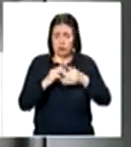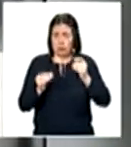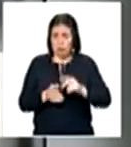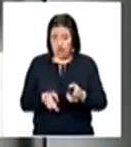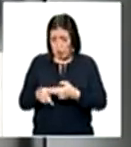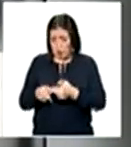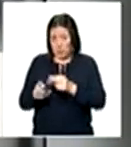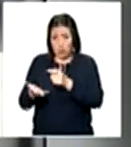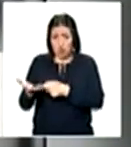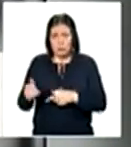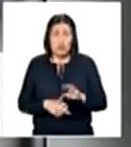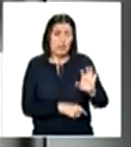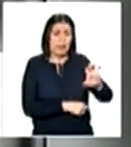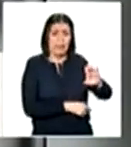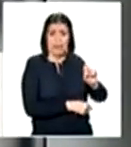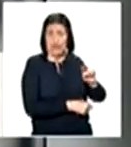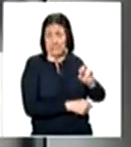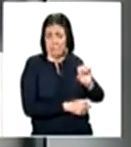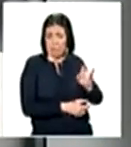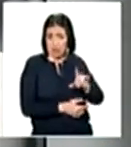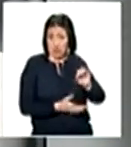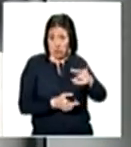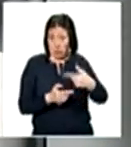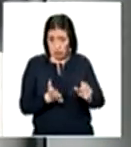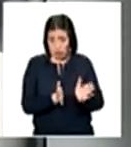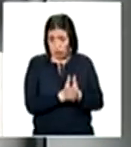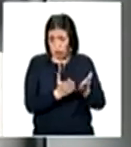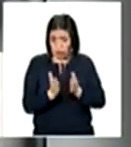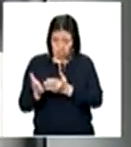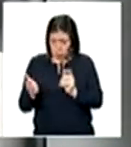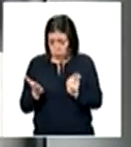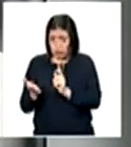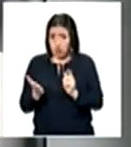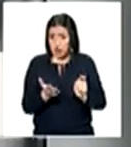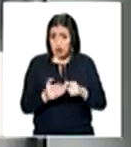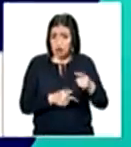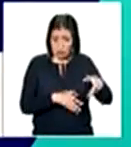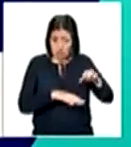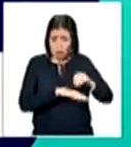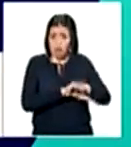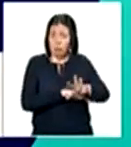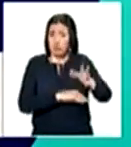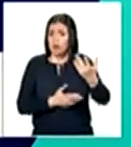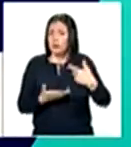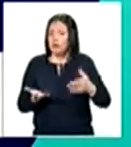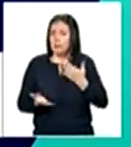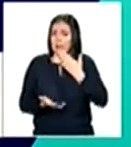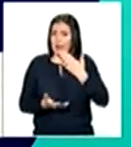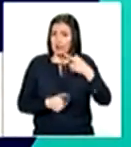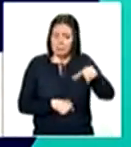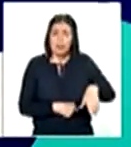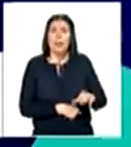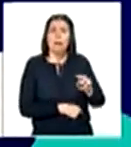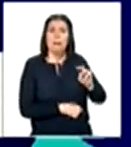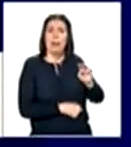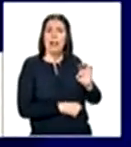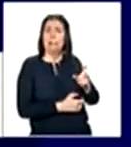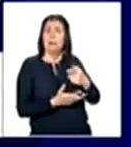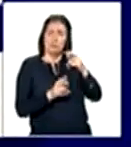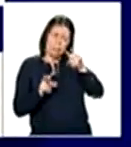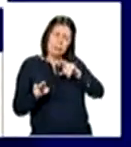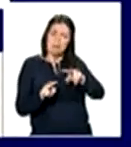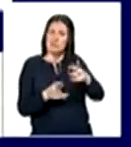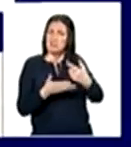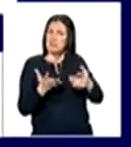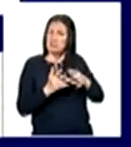ensayo El mito del Sísifo. Estas obras reflejan la influencia que sobre él tuvo el existencialismo y se materializa en una visión